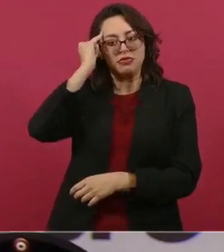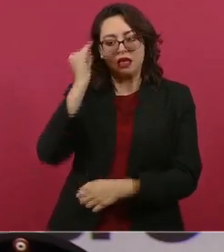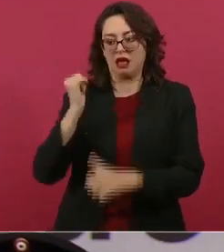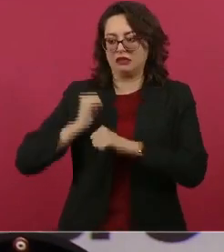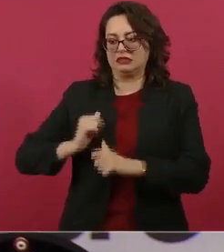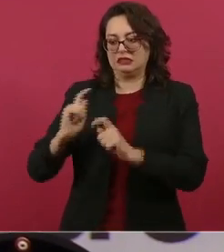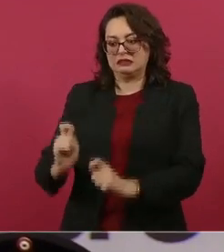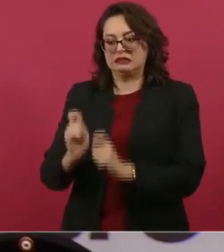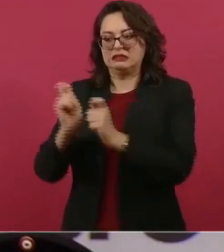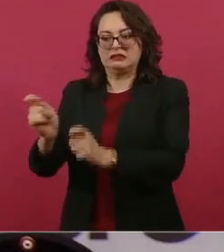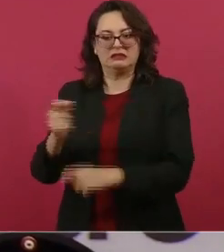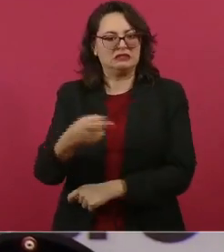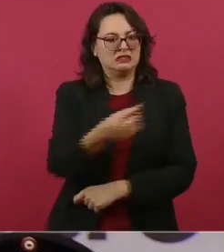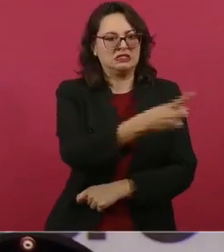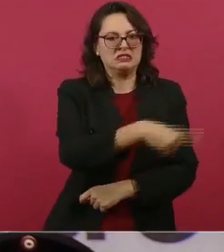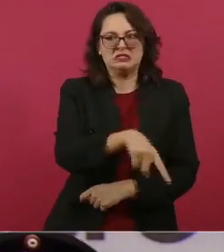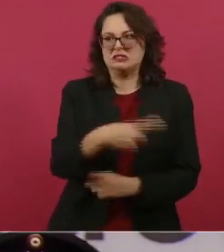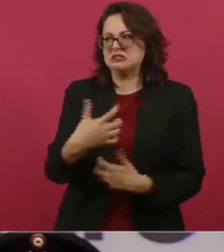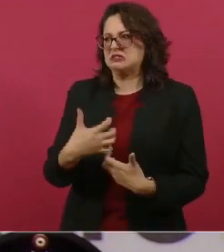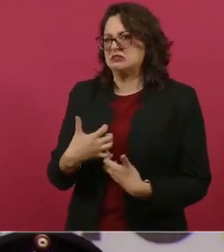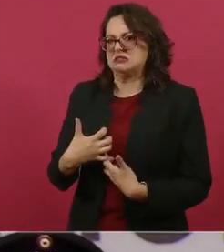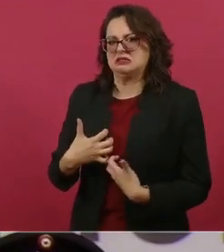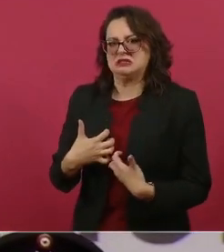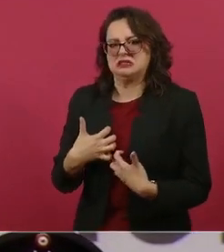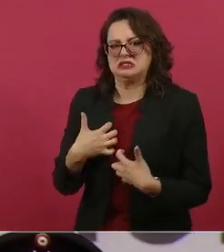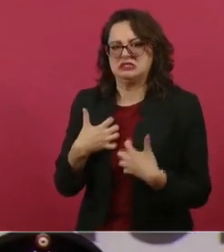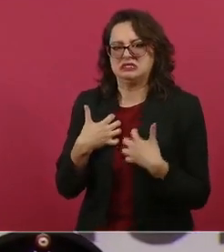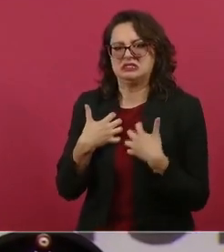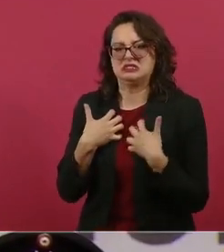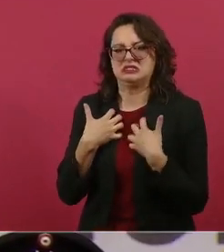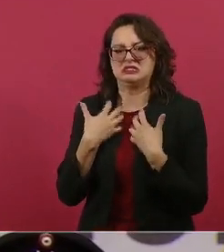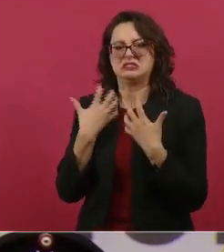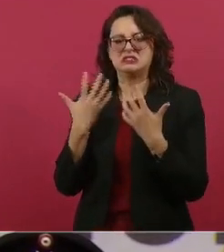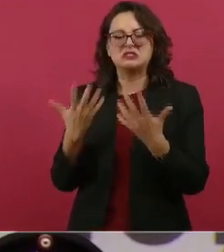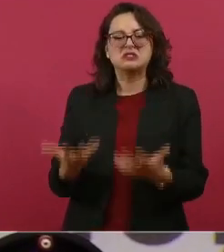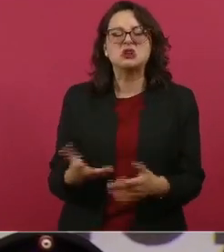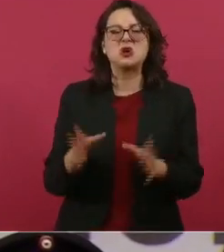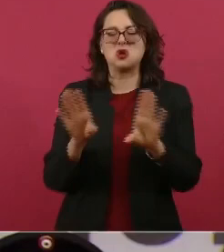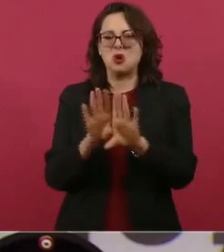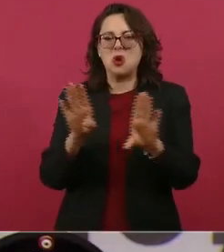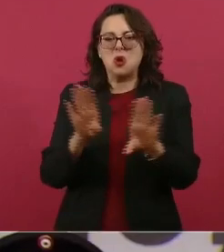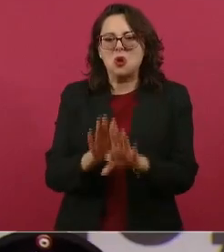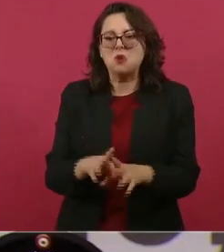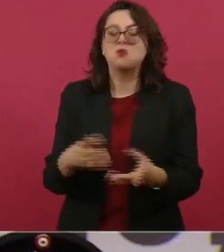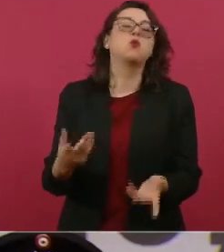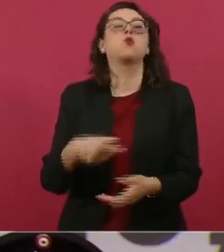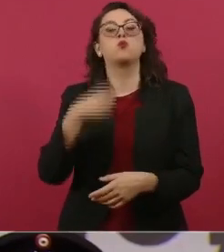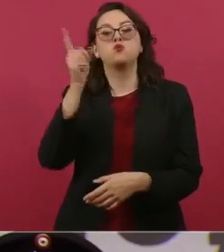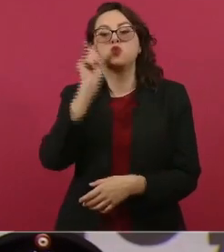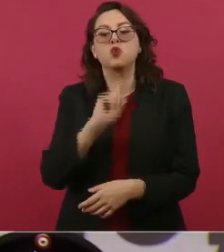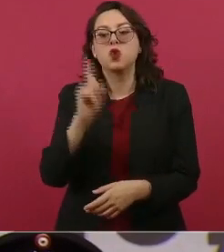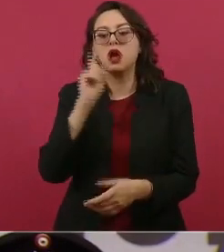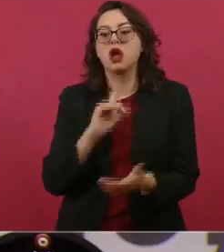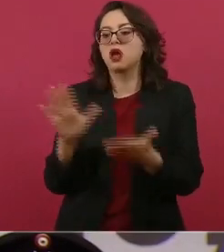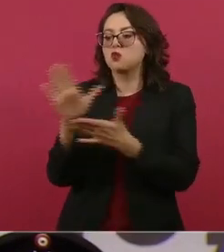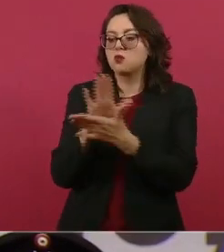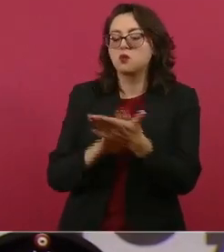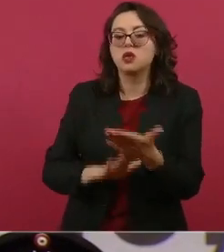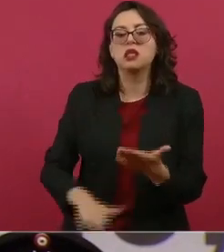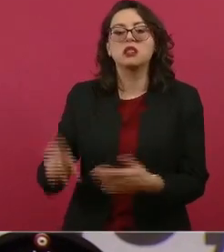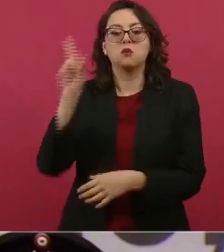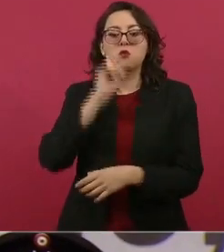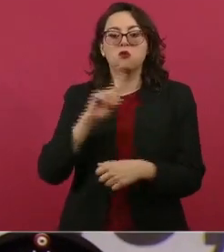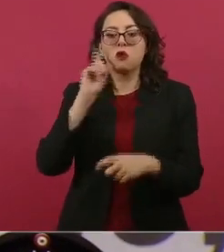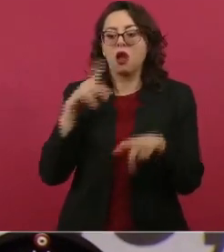no podían creer que a través de una tómbola una ama de casa una locataria del mercado o